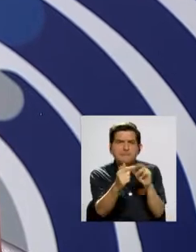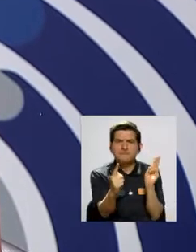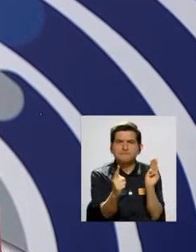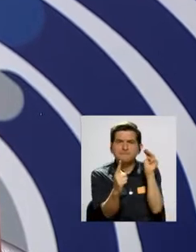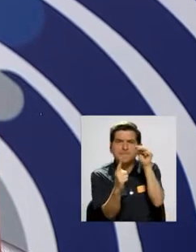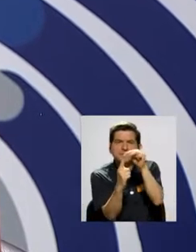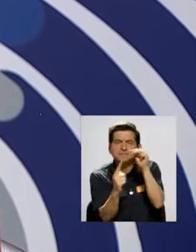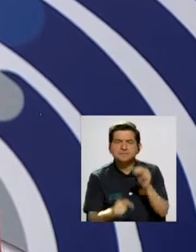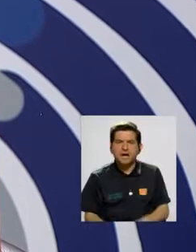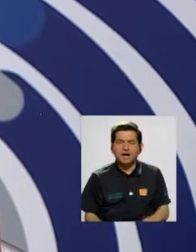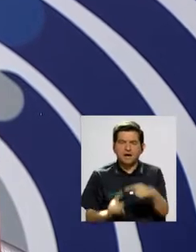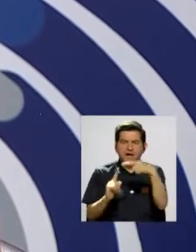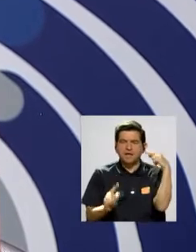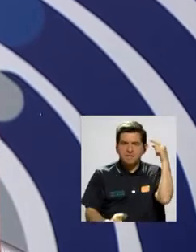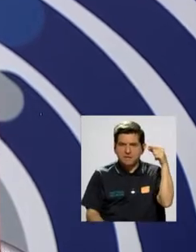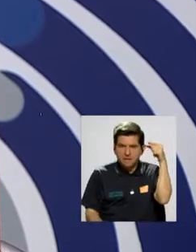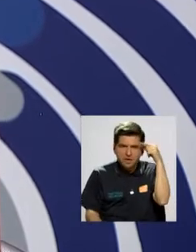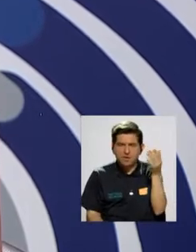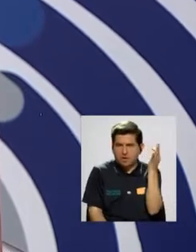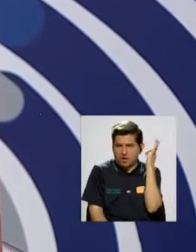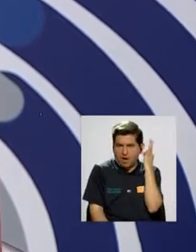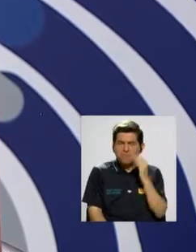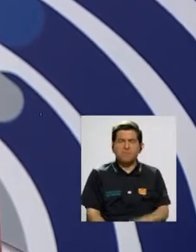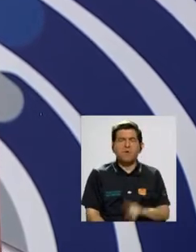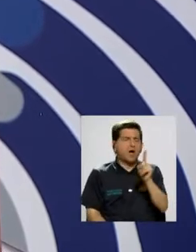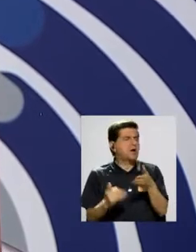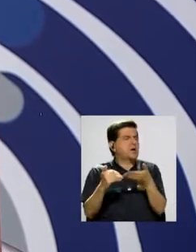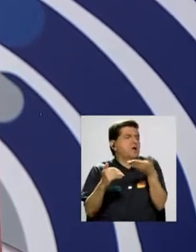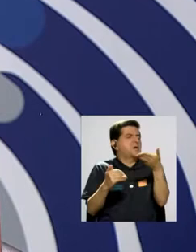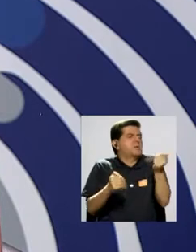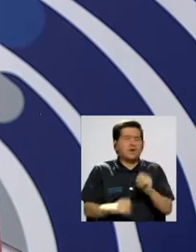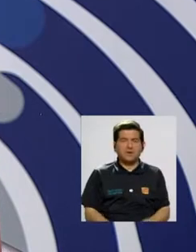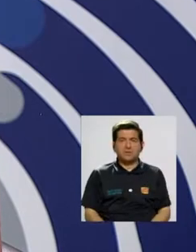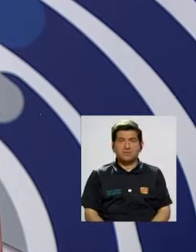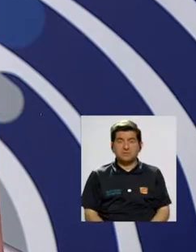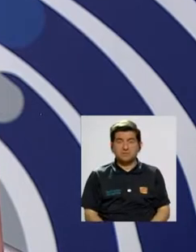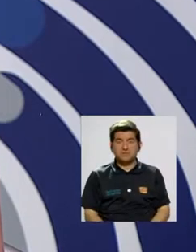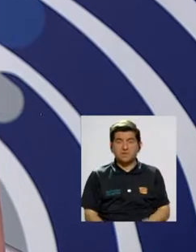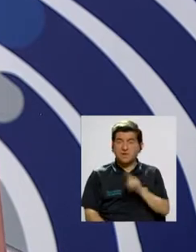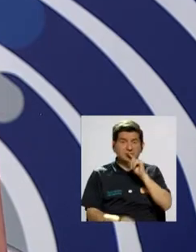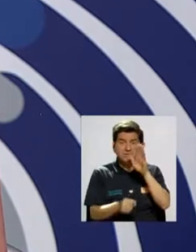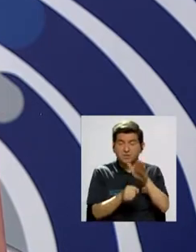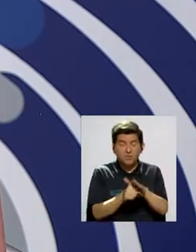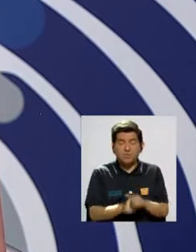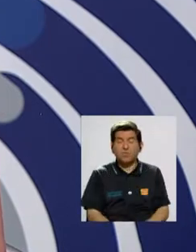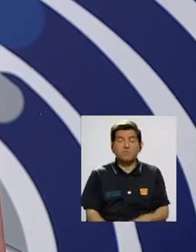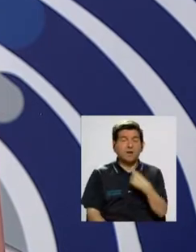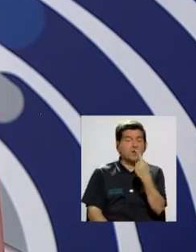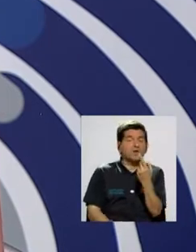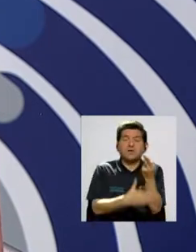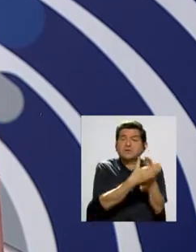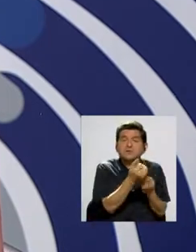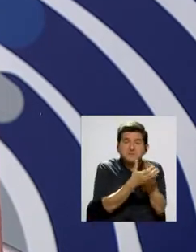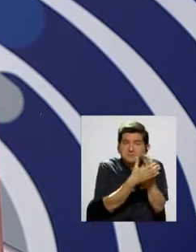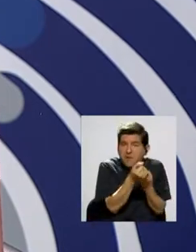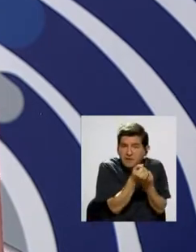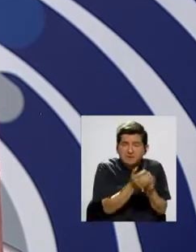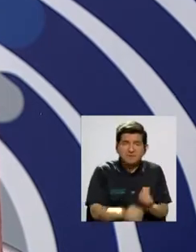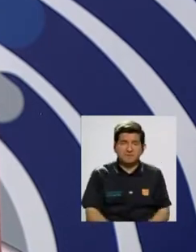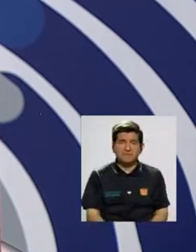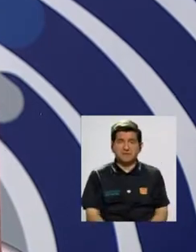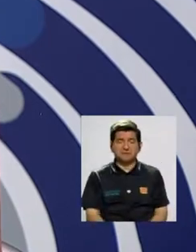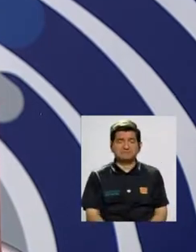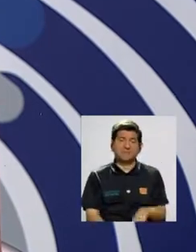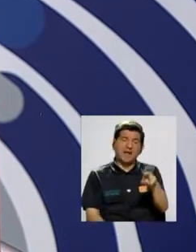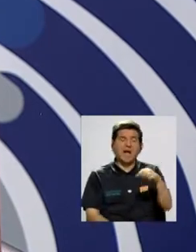mensajes, digamos, desde la lógica de que las mujeres somos un objeto y por lo tanto si no seguimos los designios de la pareja, pues entonces